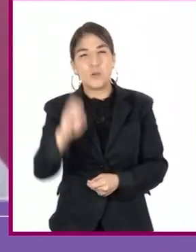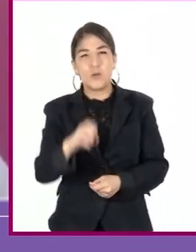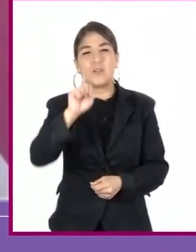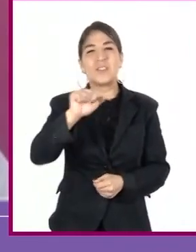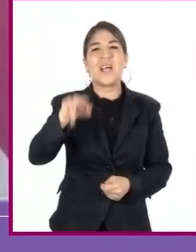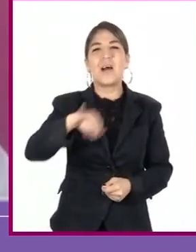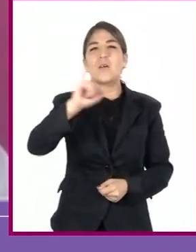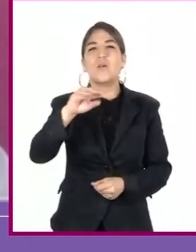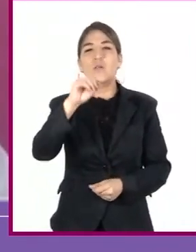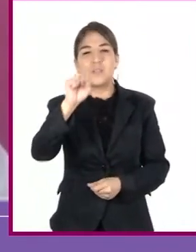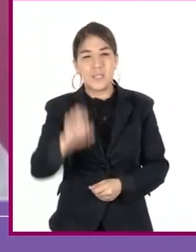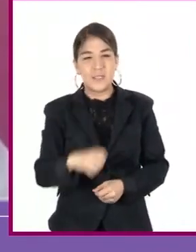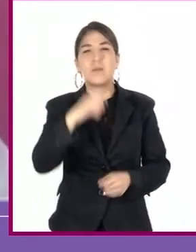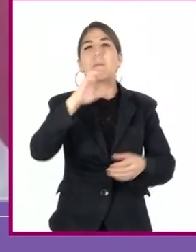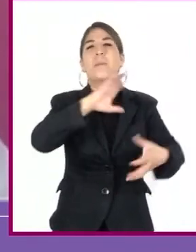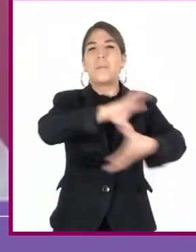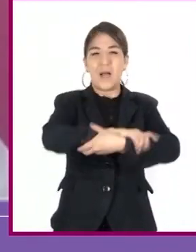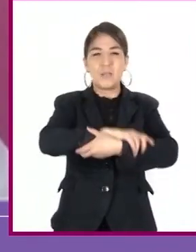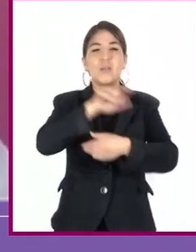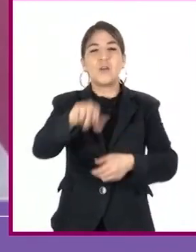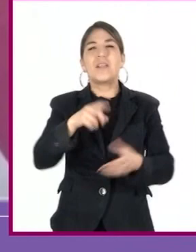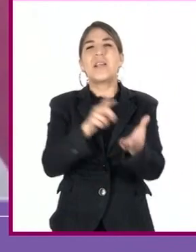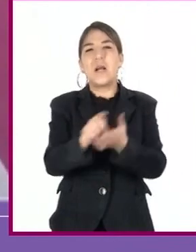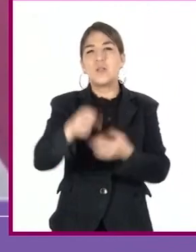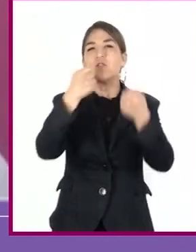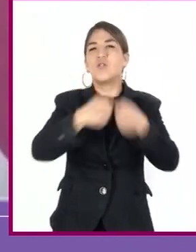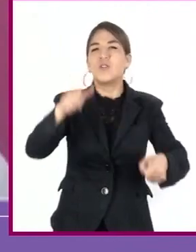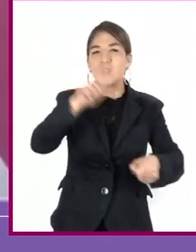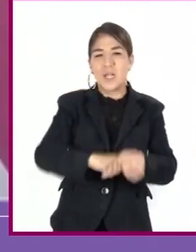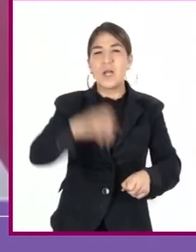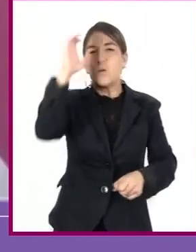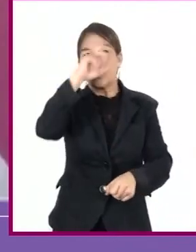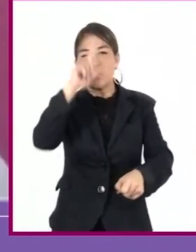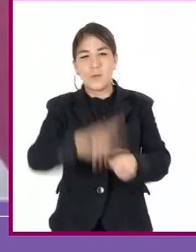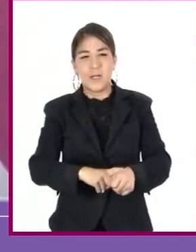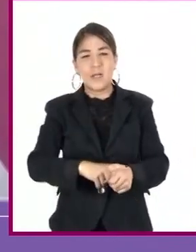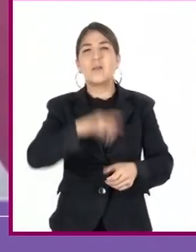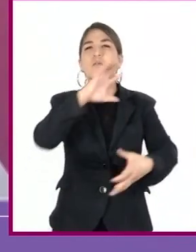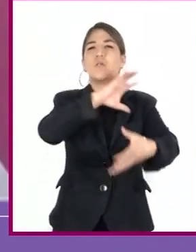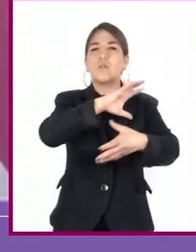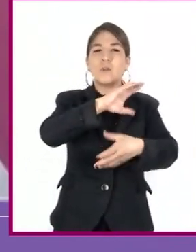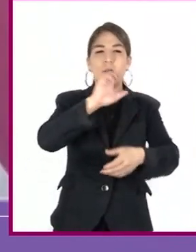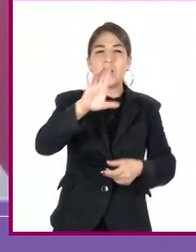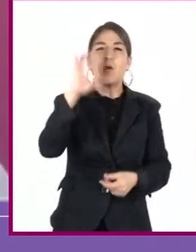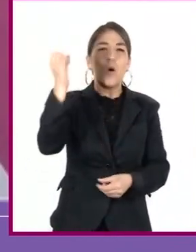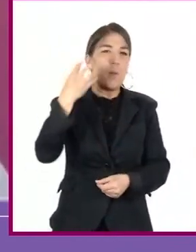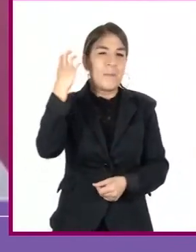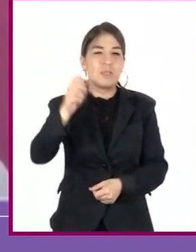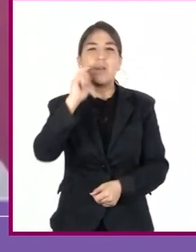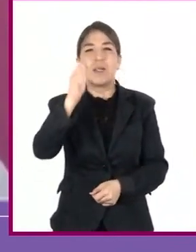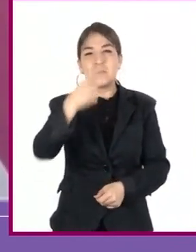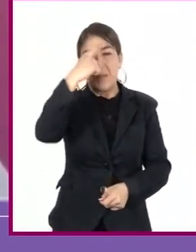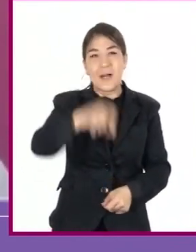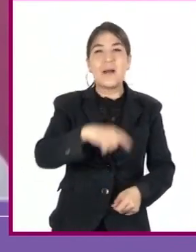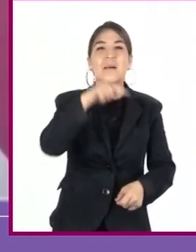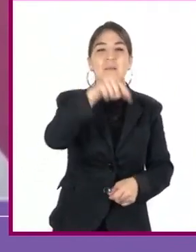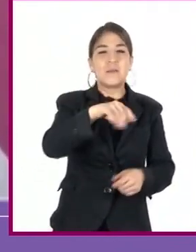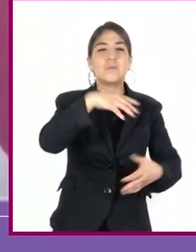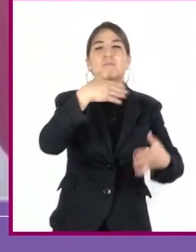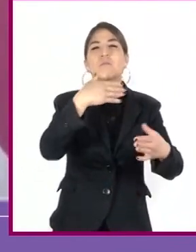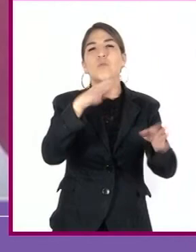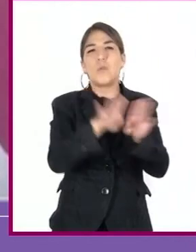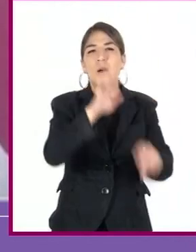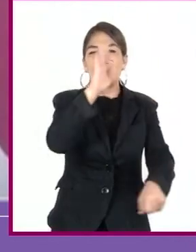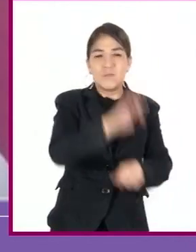Económicos, Sociales y Culturales, Convención Interamericana para prevenir, sancionar y erradicar la